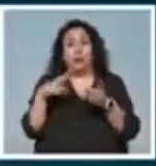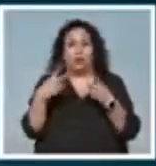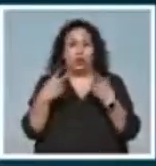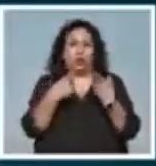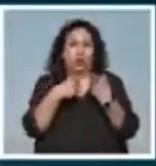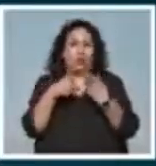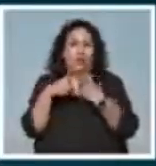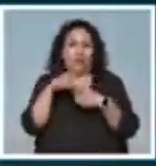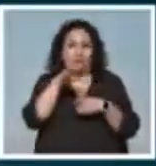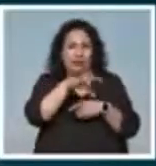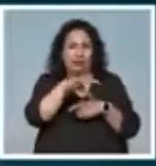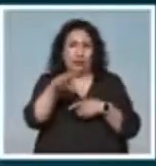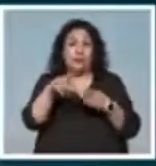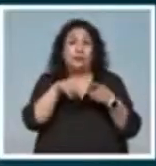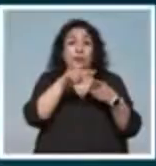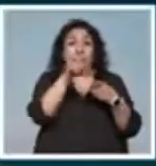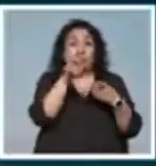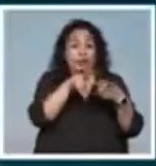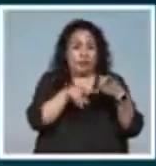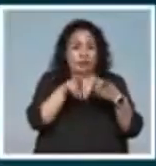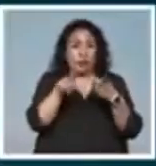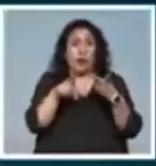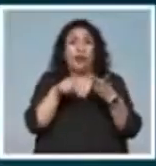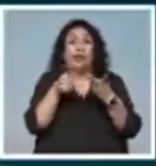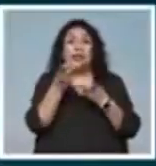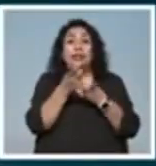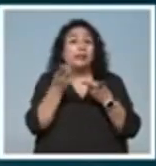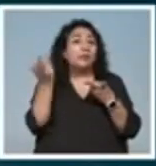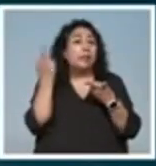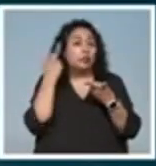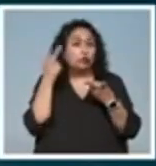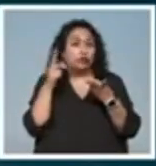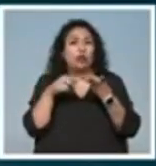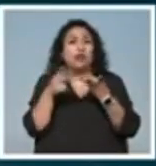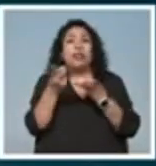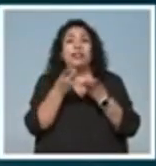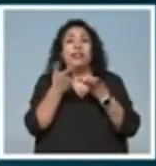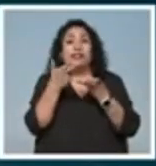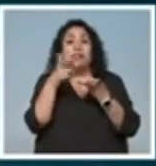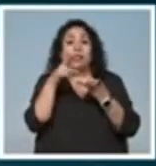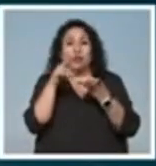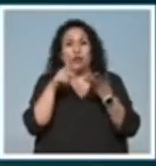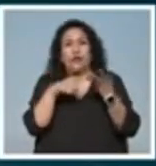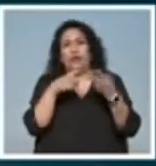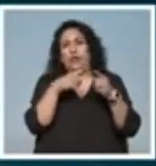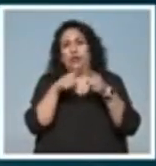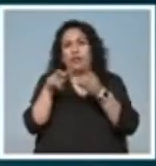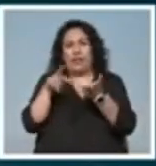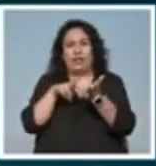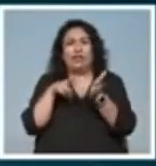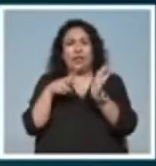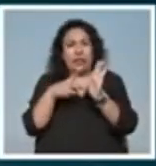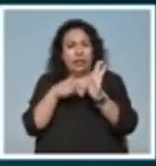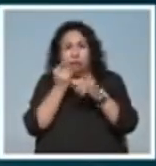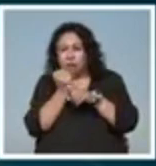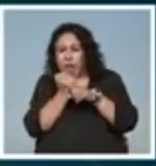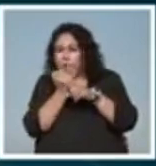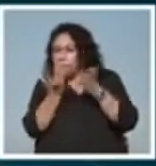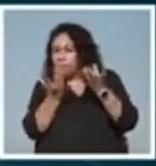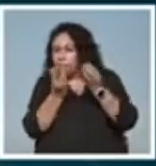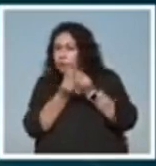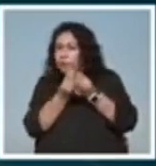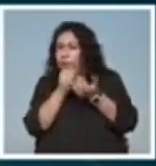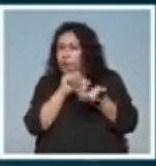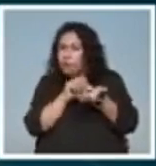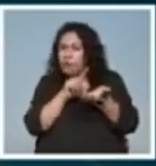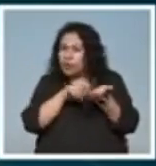de diferentes disciplinas como las artes visuales, el diseño sonoro, el diseño gráfico y diversas ingenierías que exploran la composición,